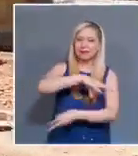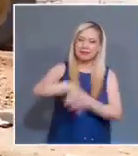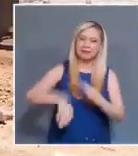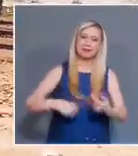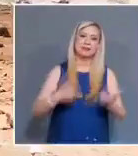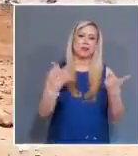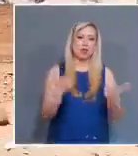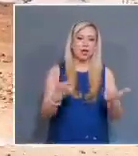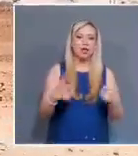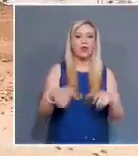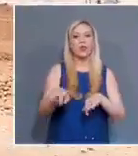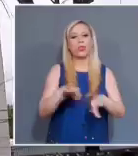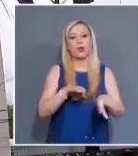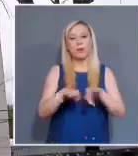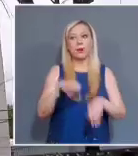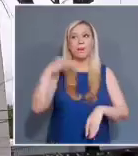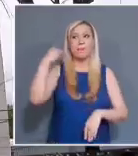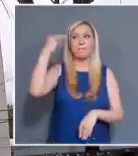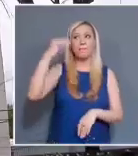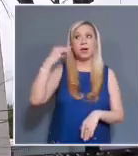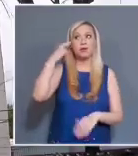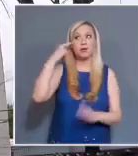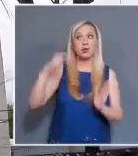hasta marzo se estima un aumento de